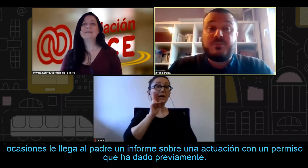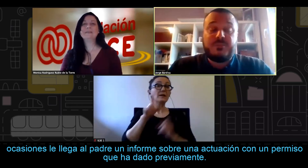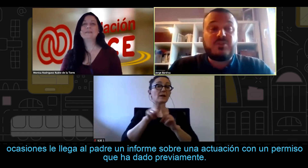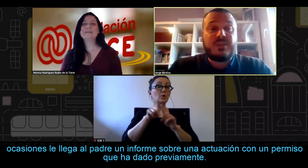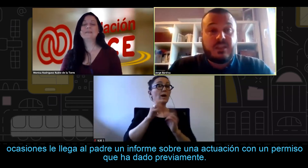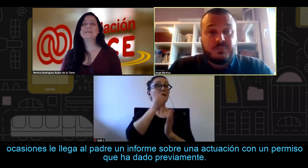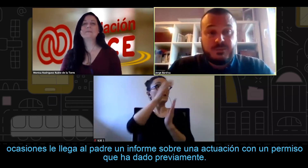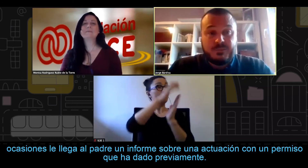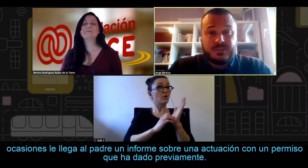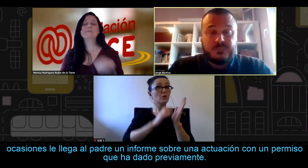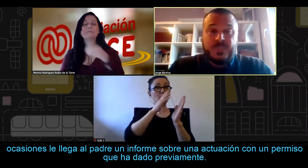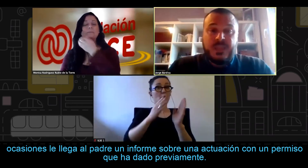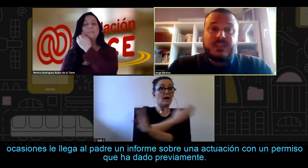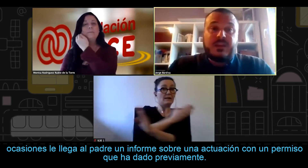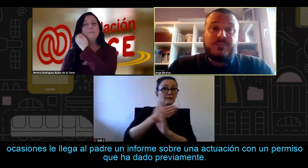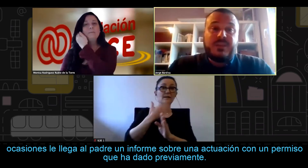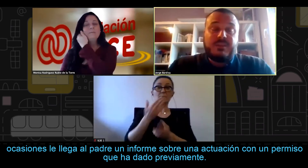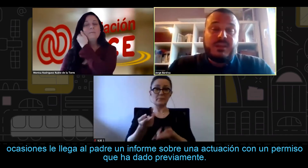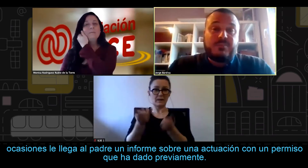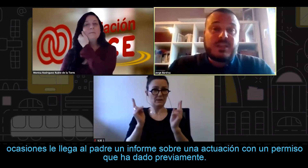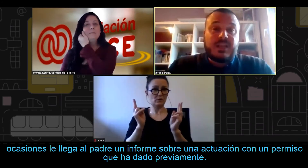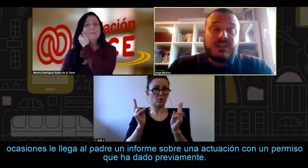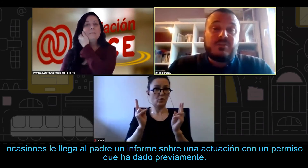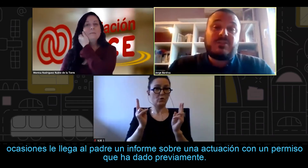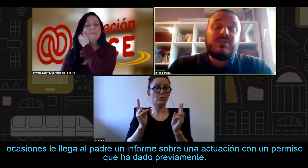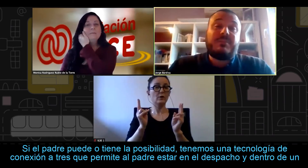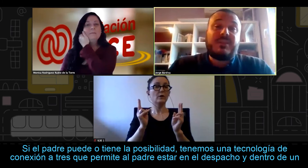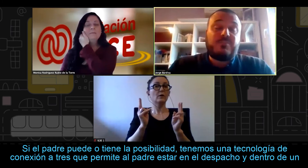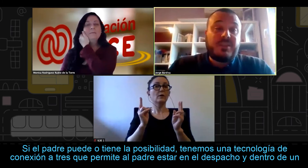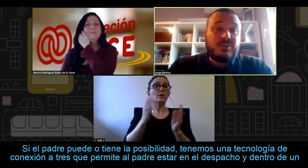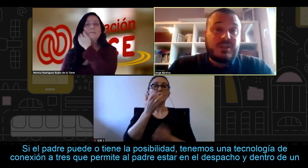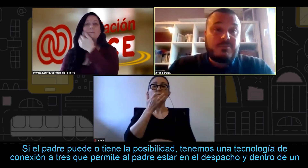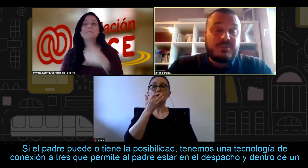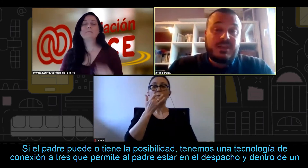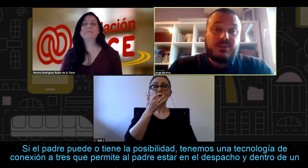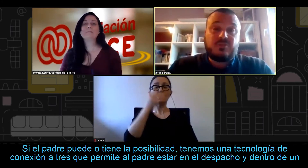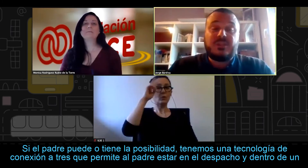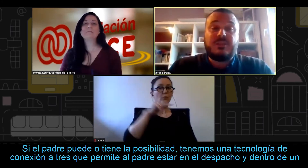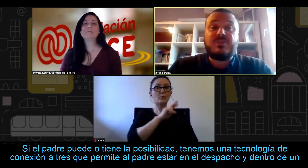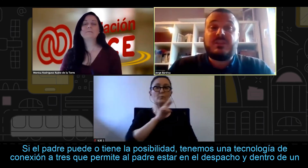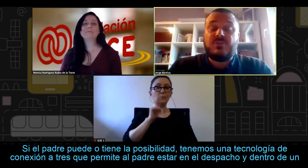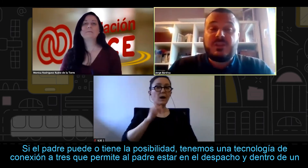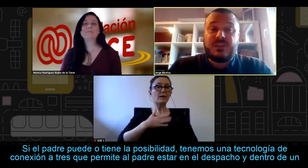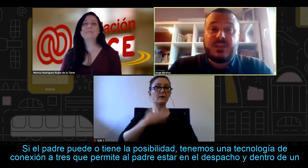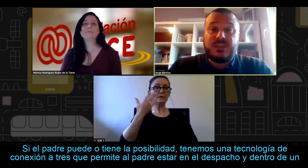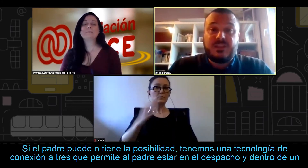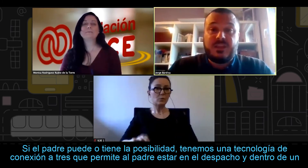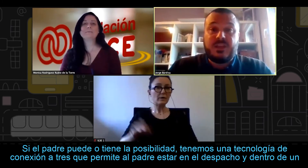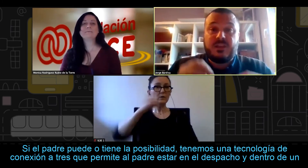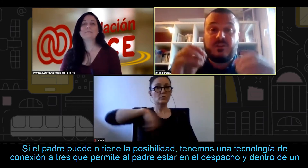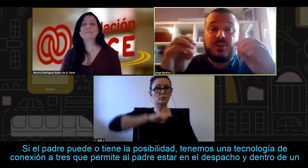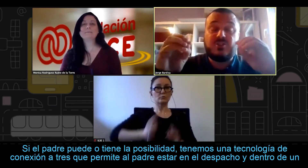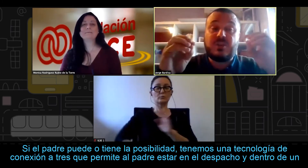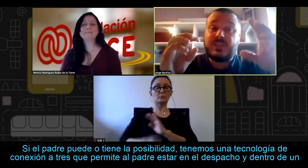por un permiso que le ha dado previamente. También, pues si en algún caso el padre puede o tiene la posibilidad, nosotros lo que tenemos es una tecnología